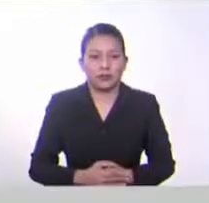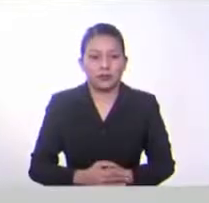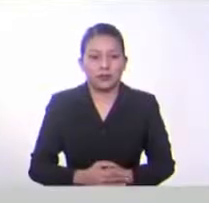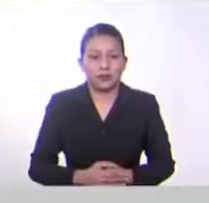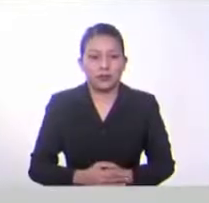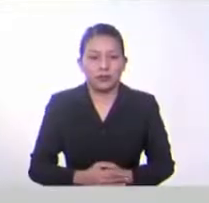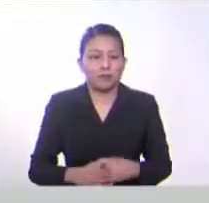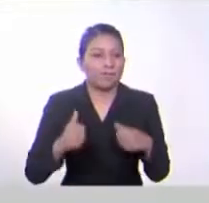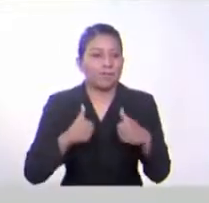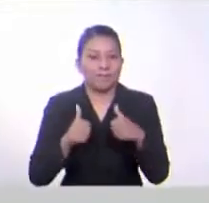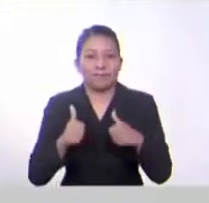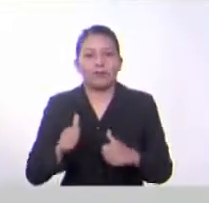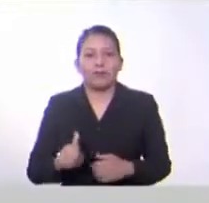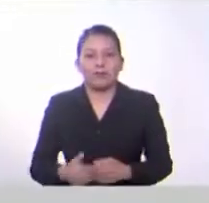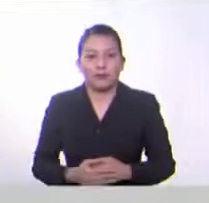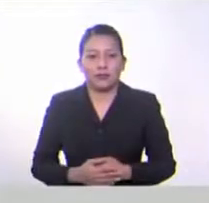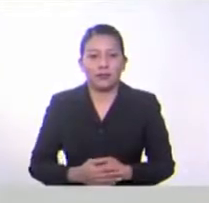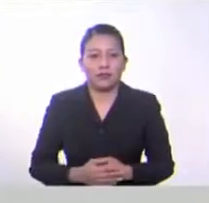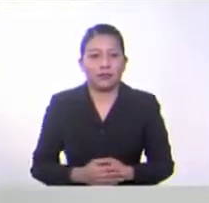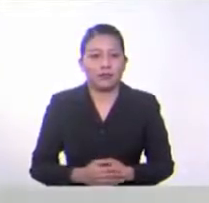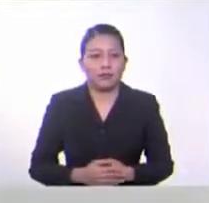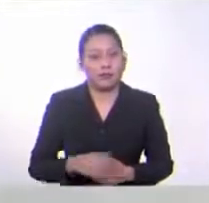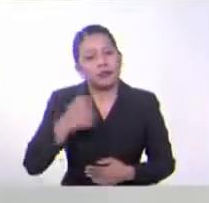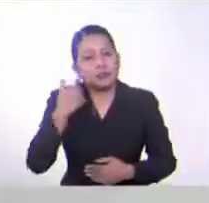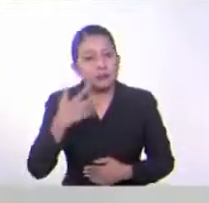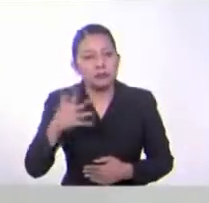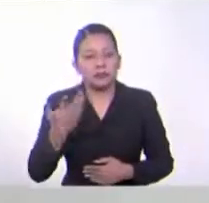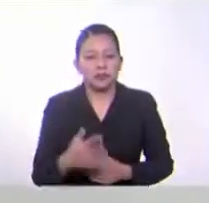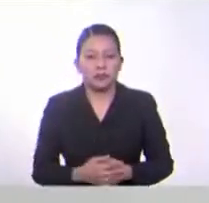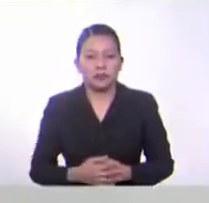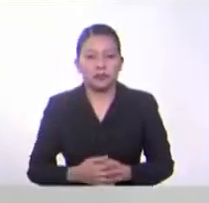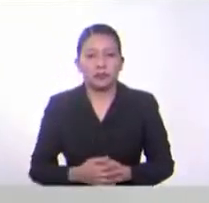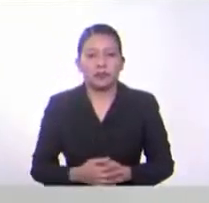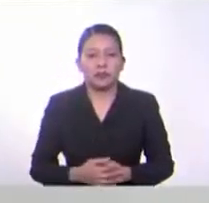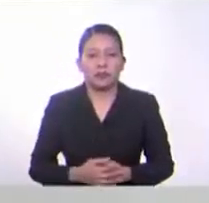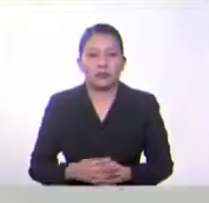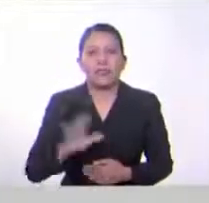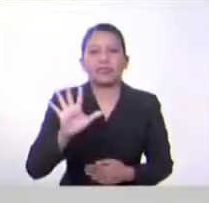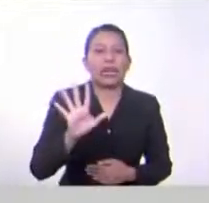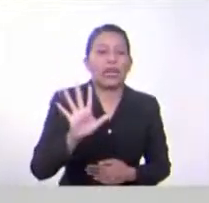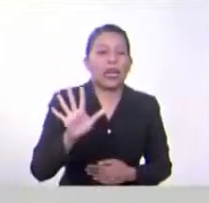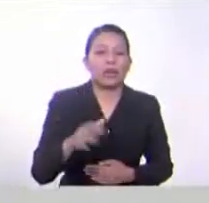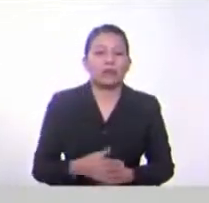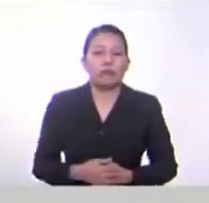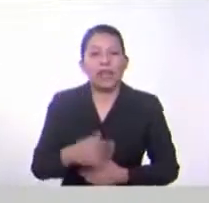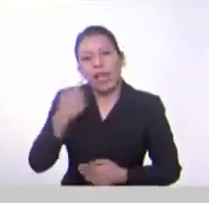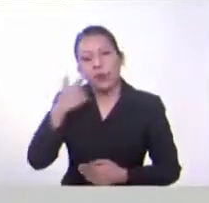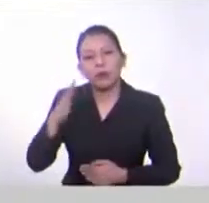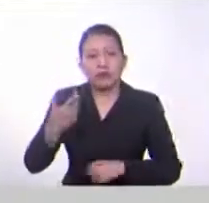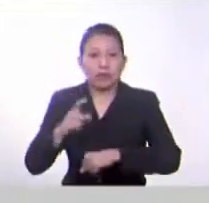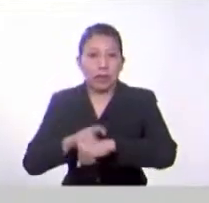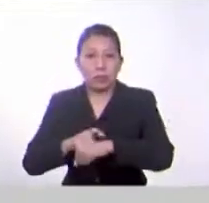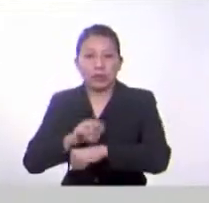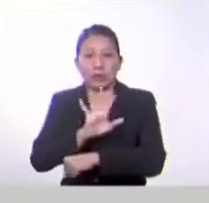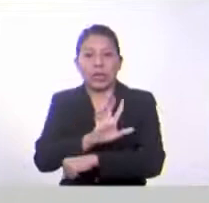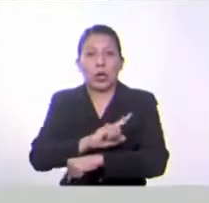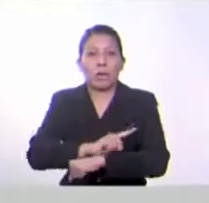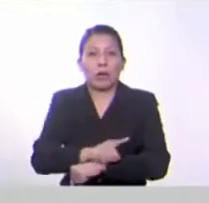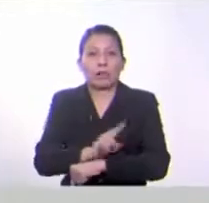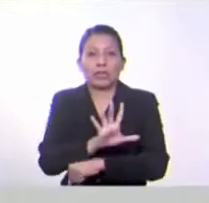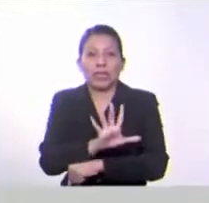Muy bien. Si yo te pongo para 5, en ese caso, ¿qué tendríamos que hacer?